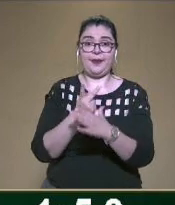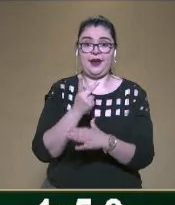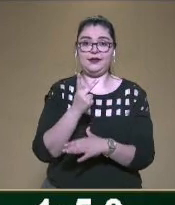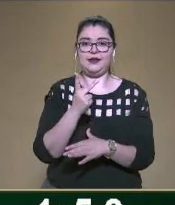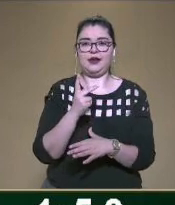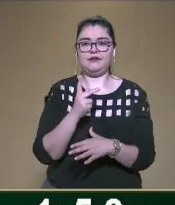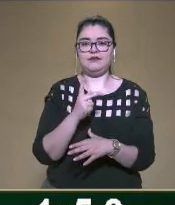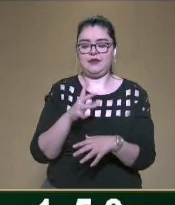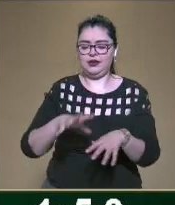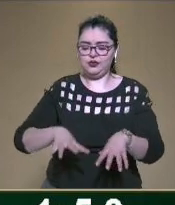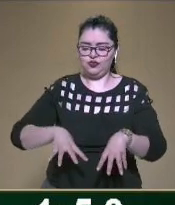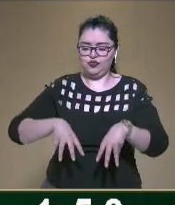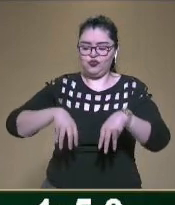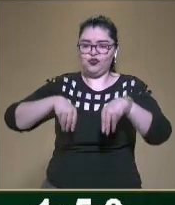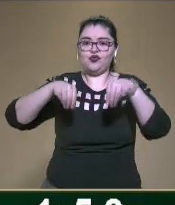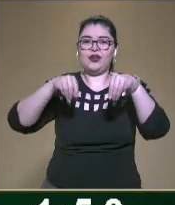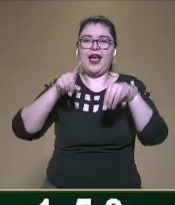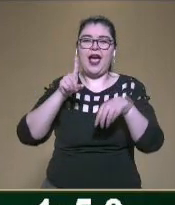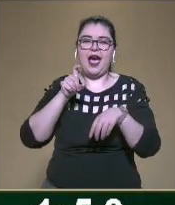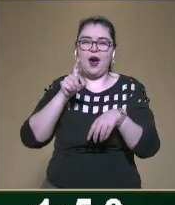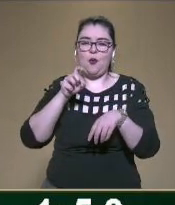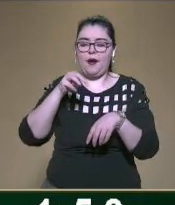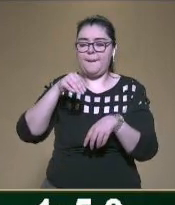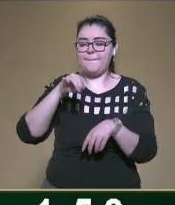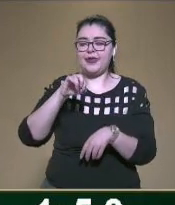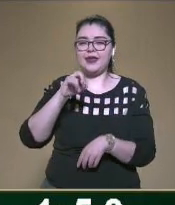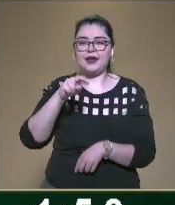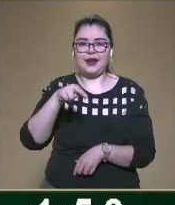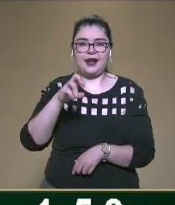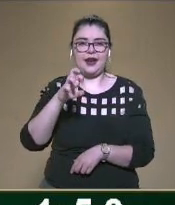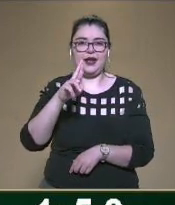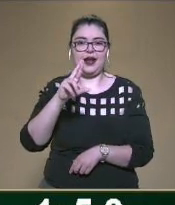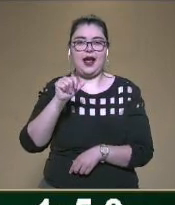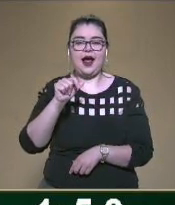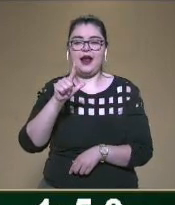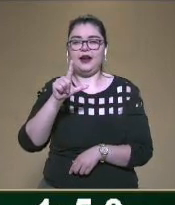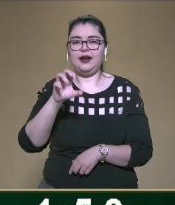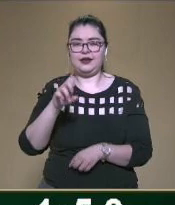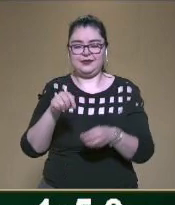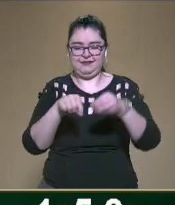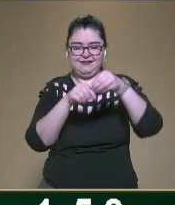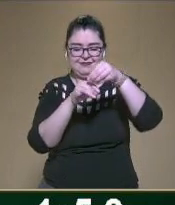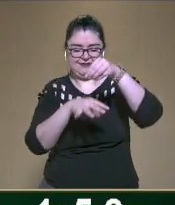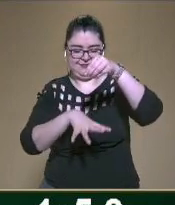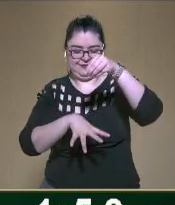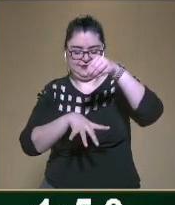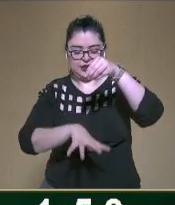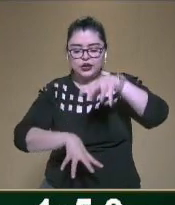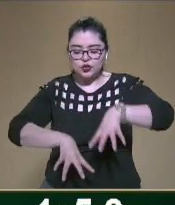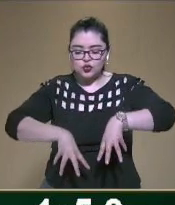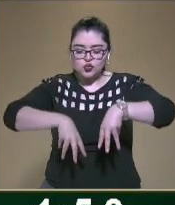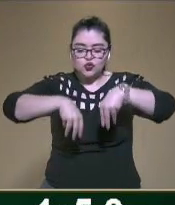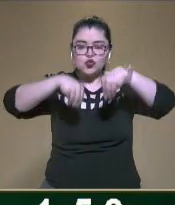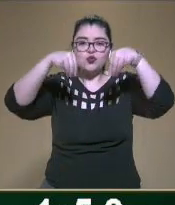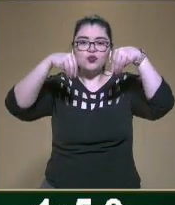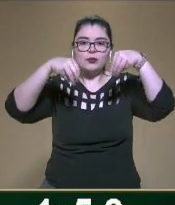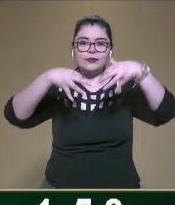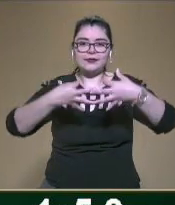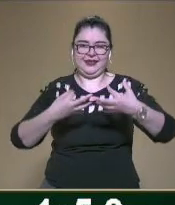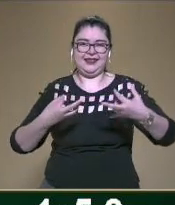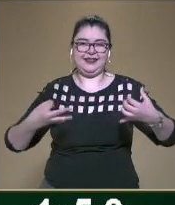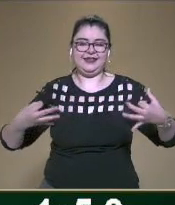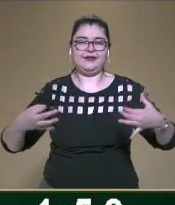y minerales del suelo a través de las raíces. Y ahí están los minerales, el agua. ¿A través de qué? De